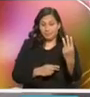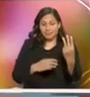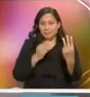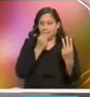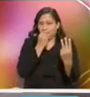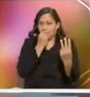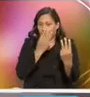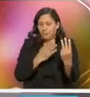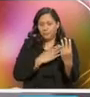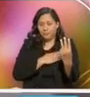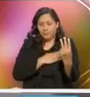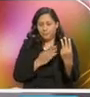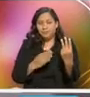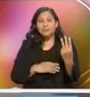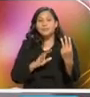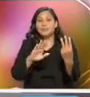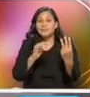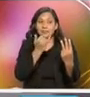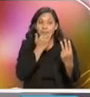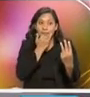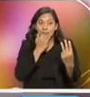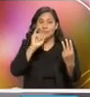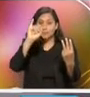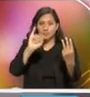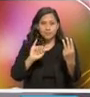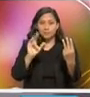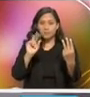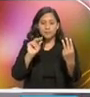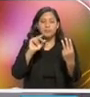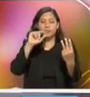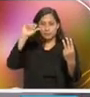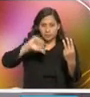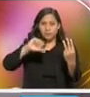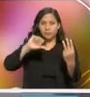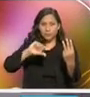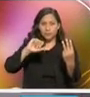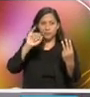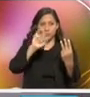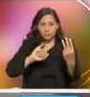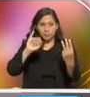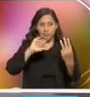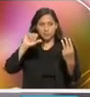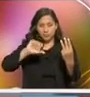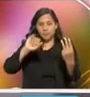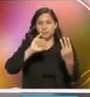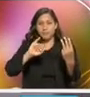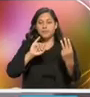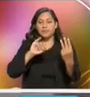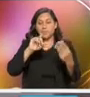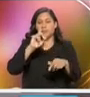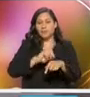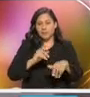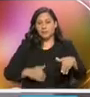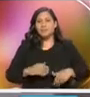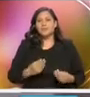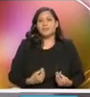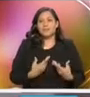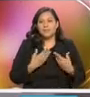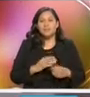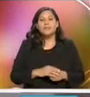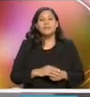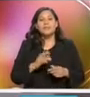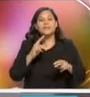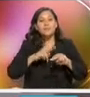buenas. Es los jueves. Verdad, Perdón, muy buenas. no dije que eran los jueves. Los jueves. Hoy, Okay. Dejen de ir a ver Tenis. Hoy es día de teatro, hay que disfrutarlo. Y nos